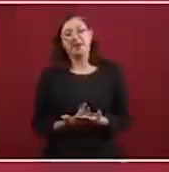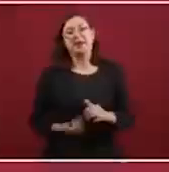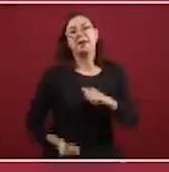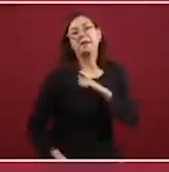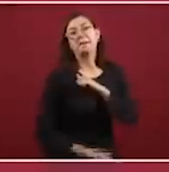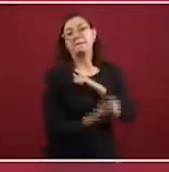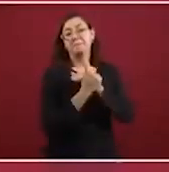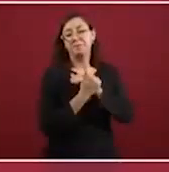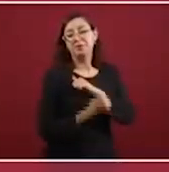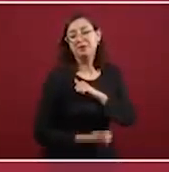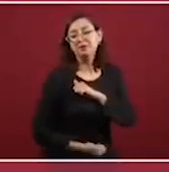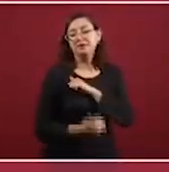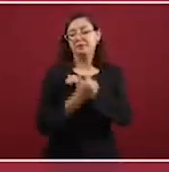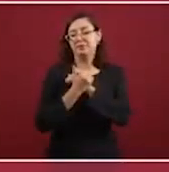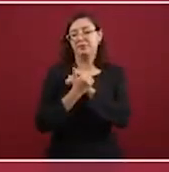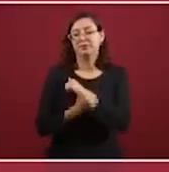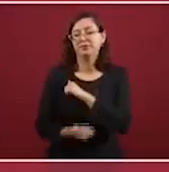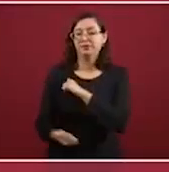este